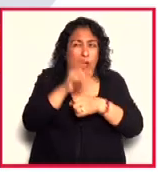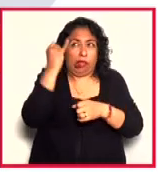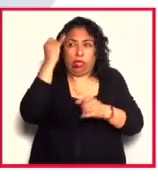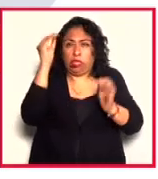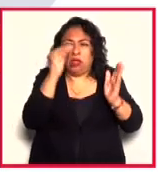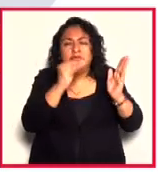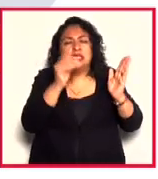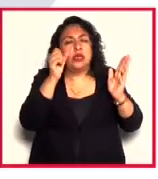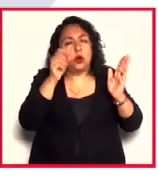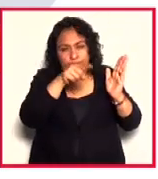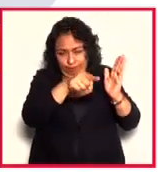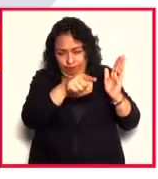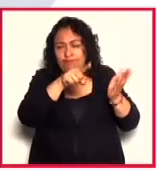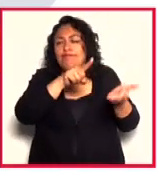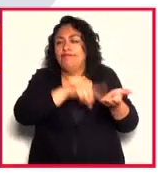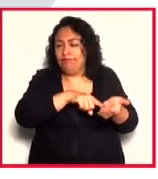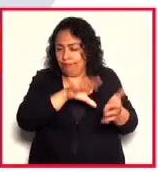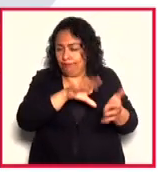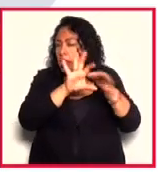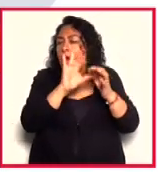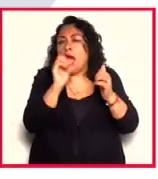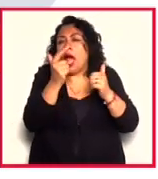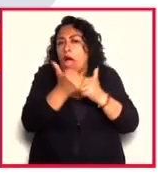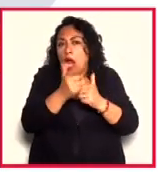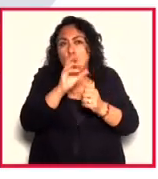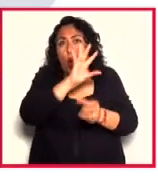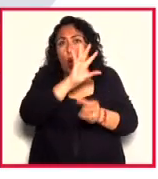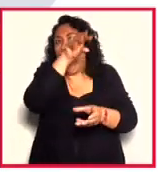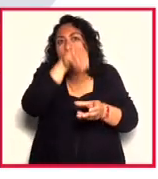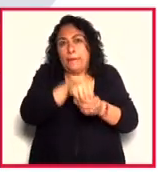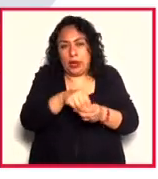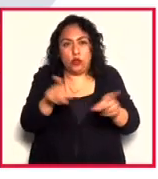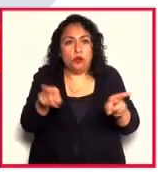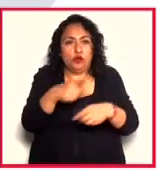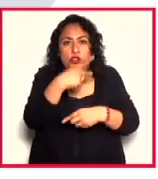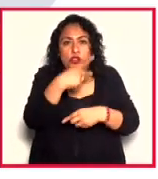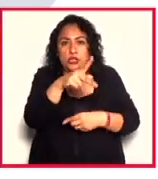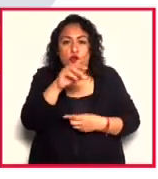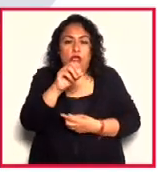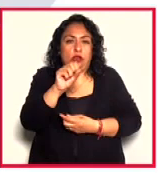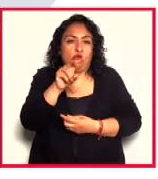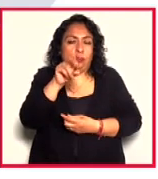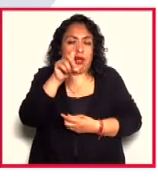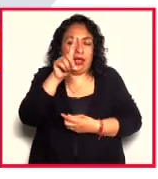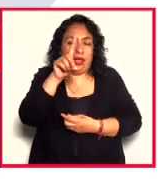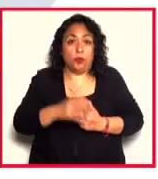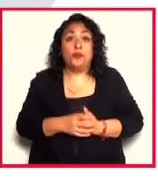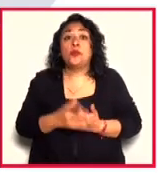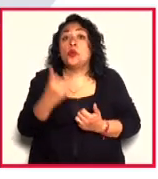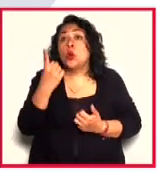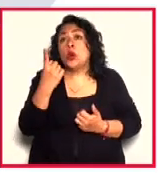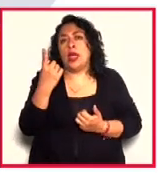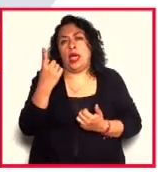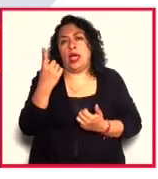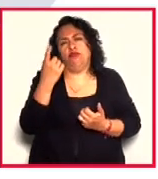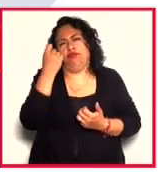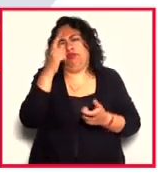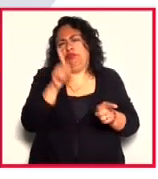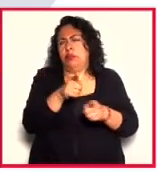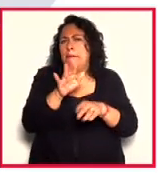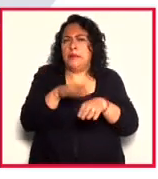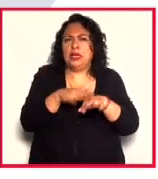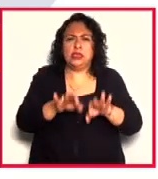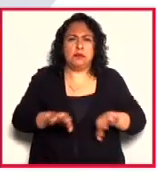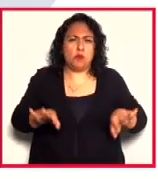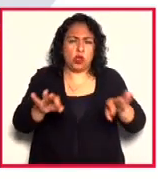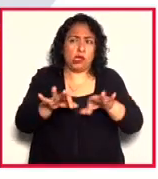seguros que va a estar algo de eso o todo eso junto en la música de Osvaldo Golijov. Una de las obras más notables y quizá la más